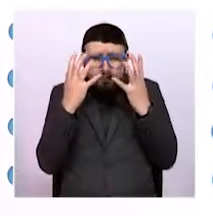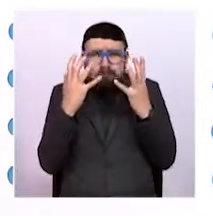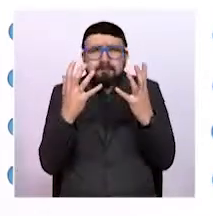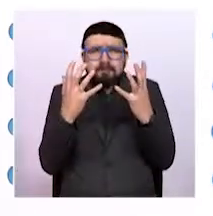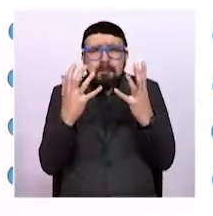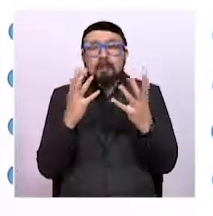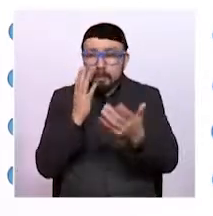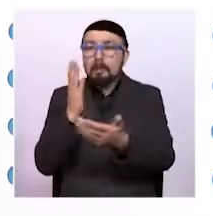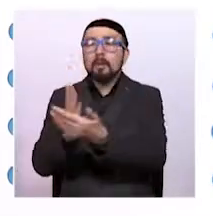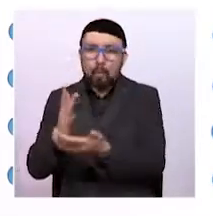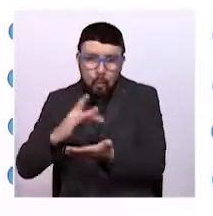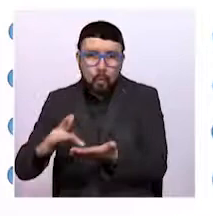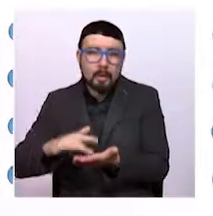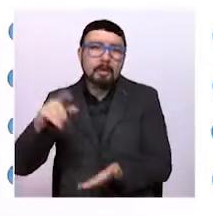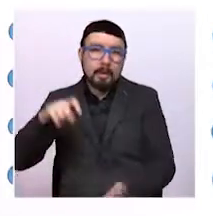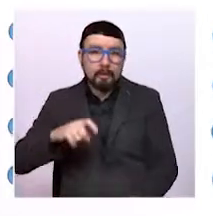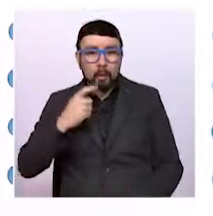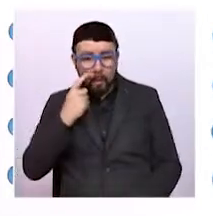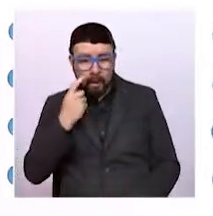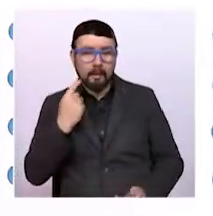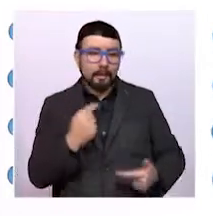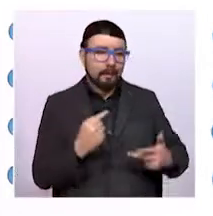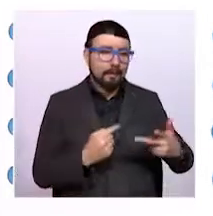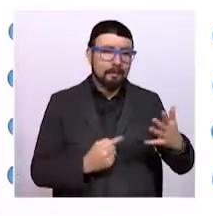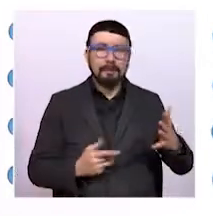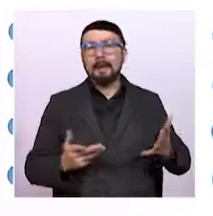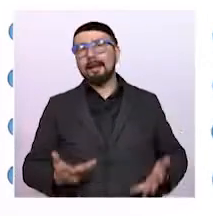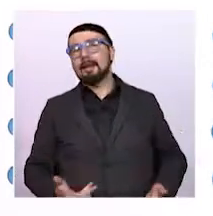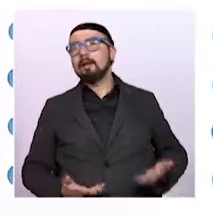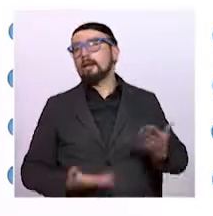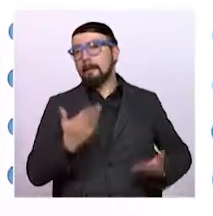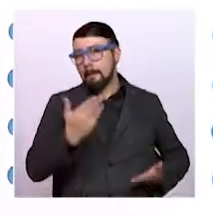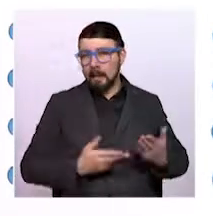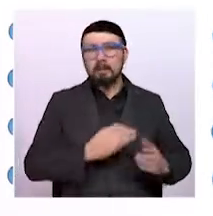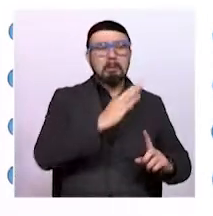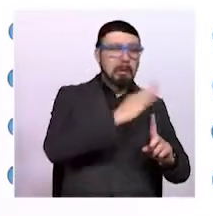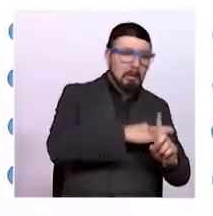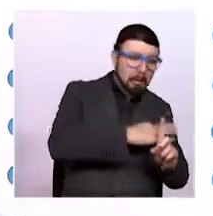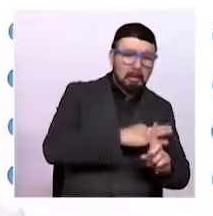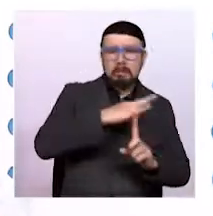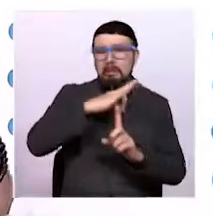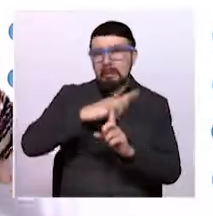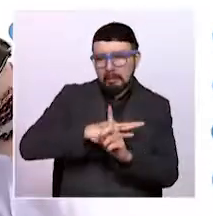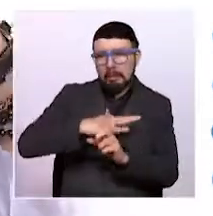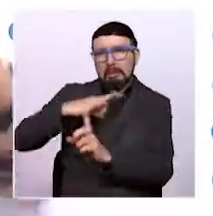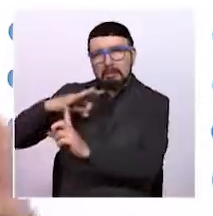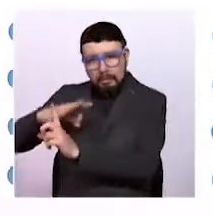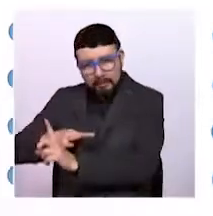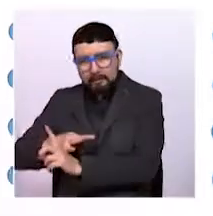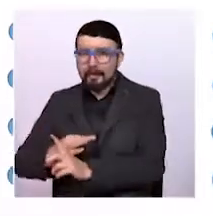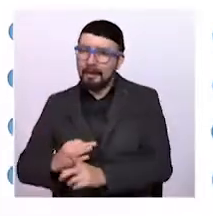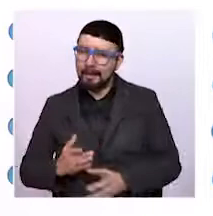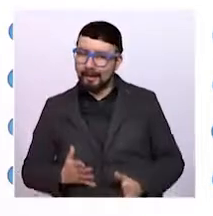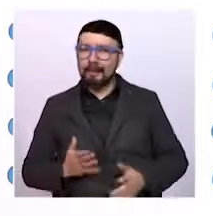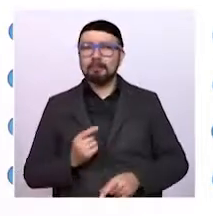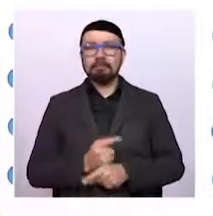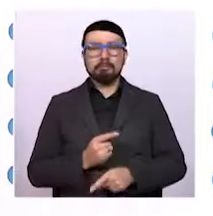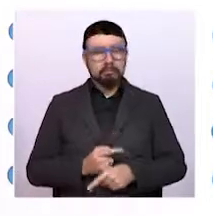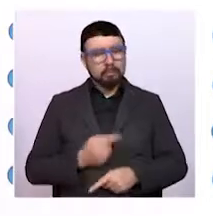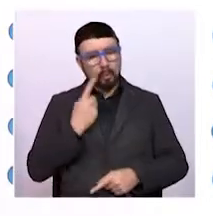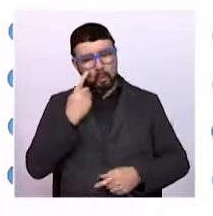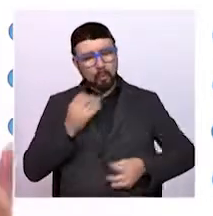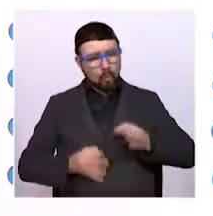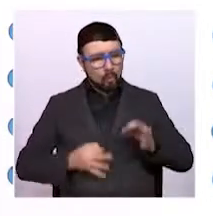favor todas las personas muy alerta esto es importante tener en cuenta todo esto para no quedarnos en la casa muchas